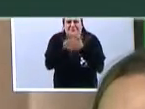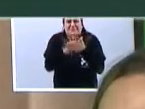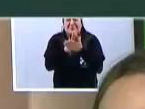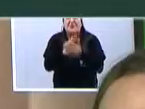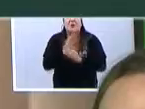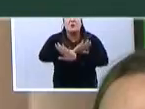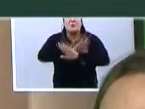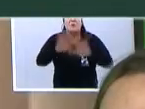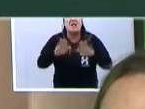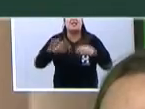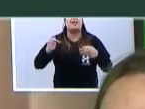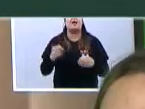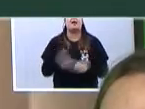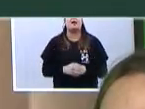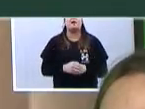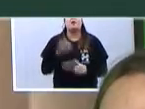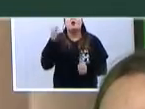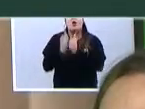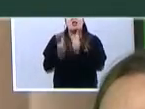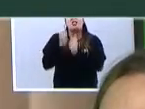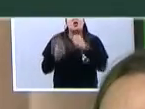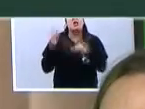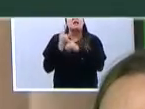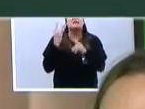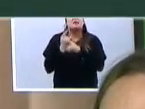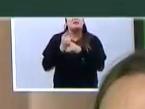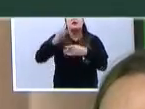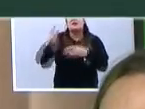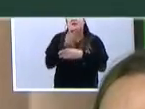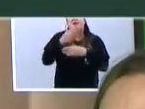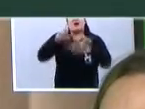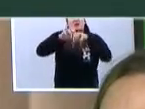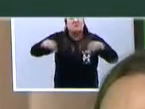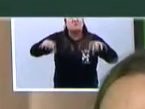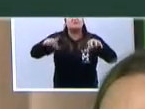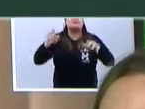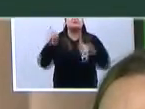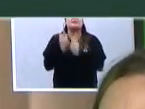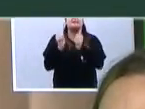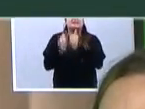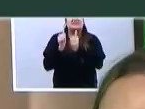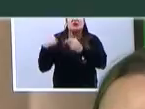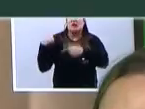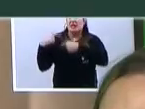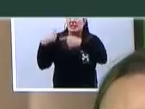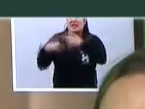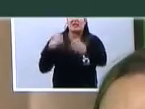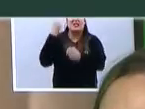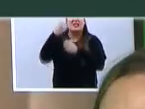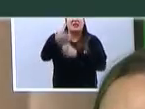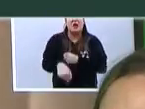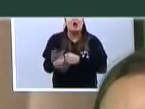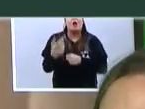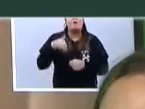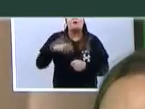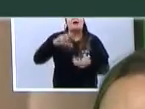Si viniera Macri a decir hola, qué tal, en este momento no hay momento para gente tibia.